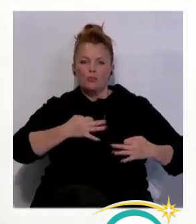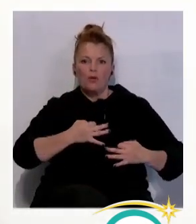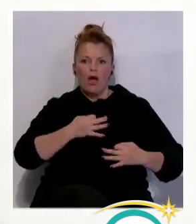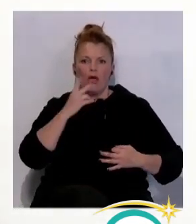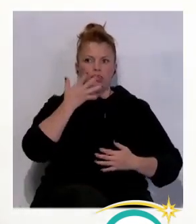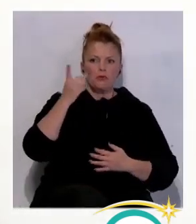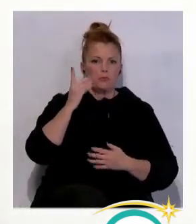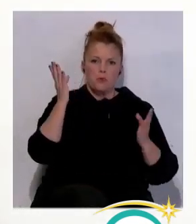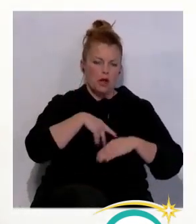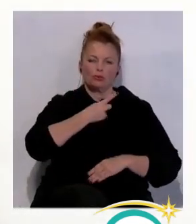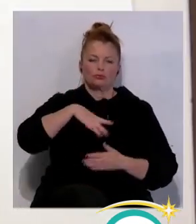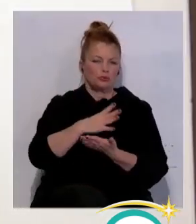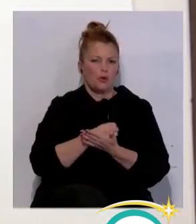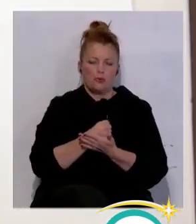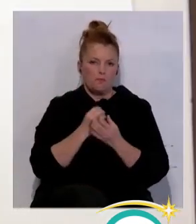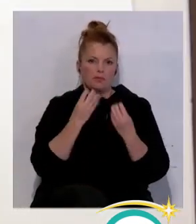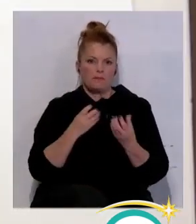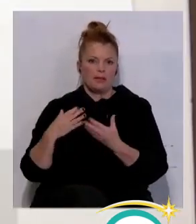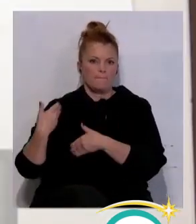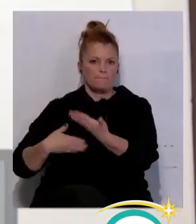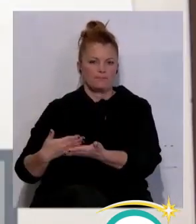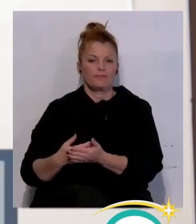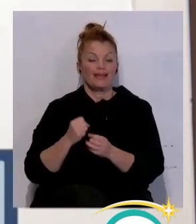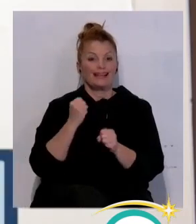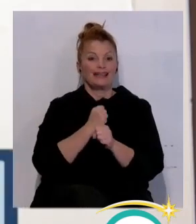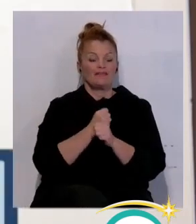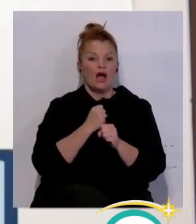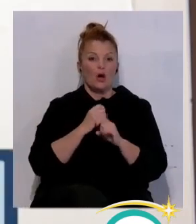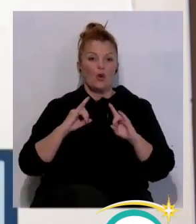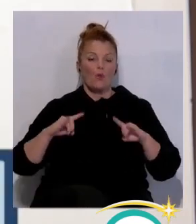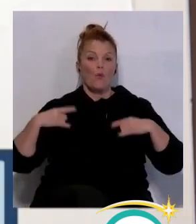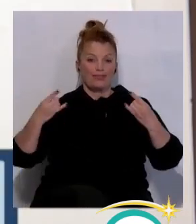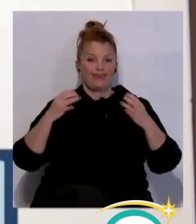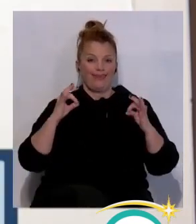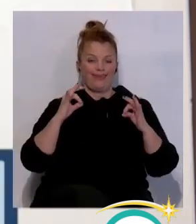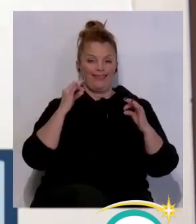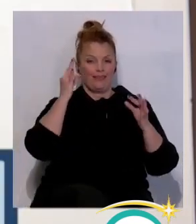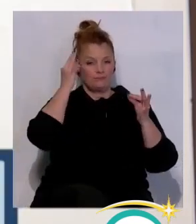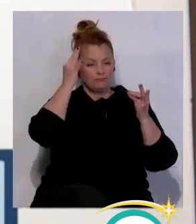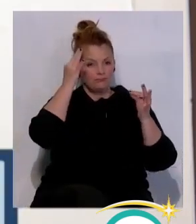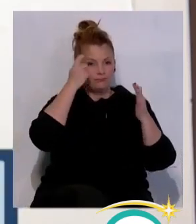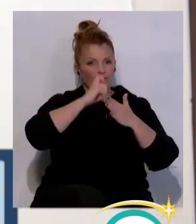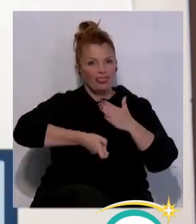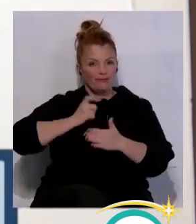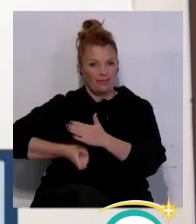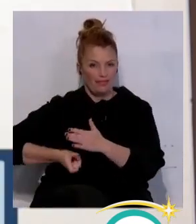que hayamos tenido que asumir. El trabajo multidisciplinar aporta sobre todo